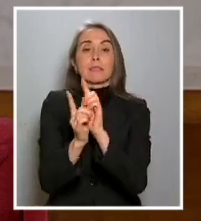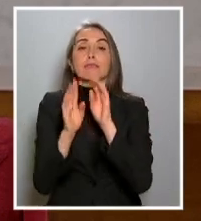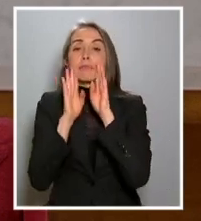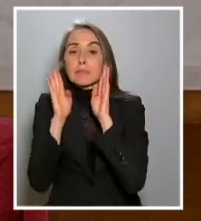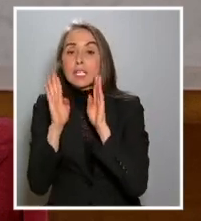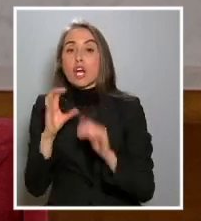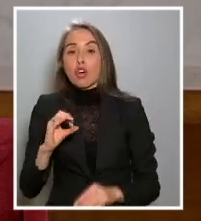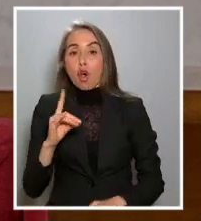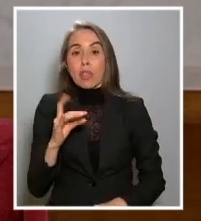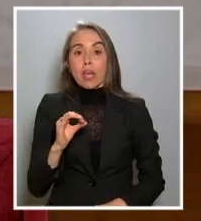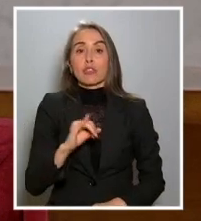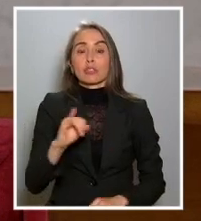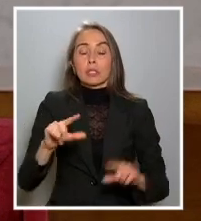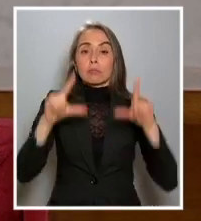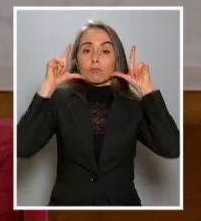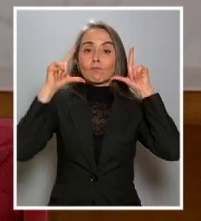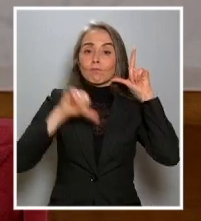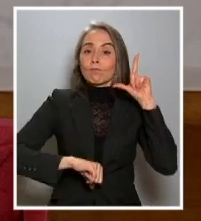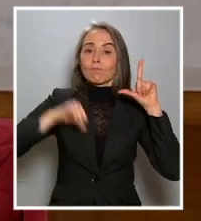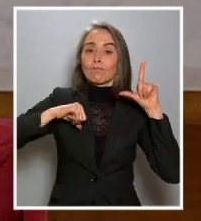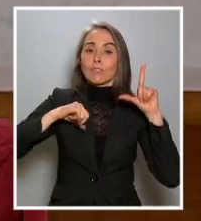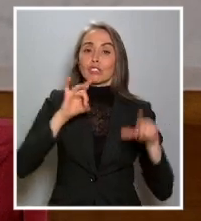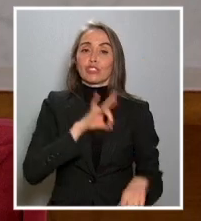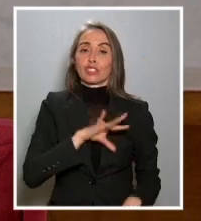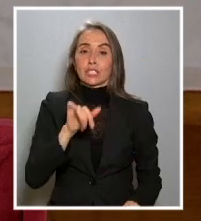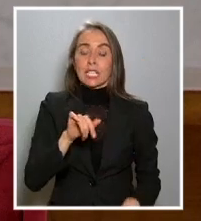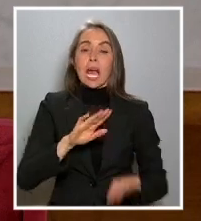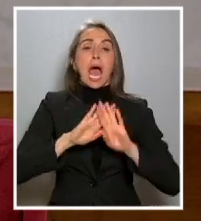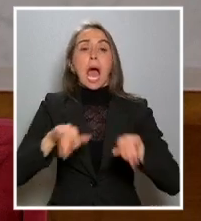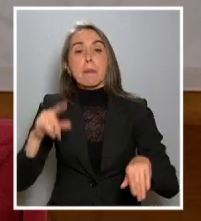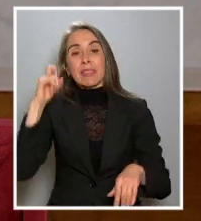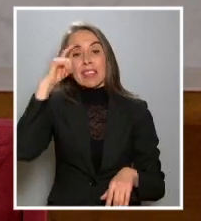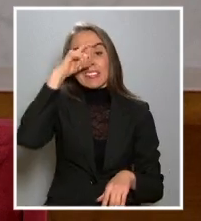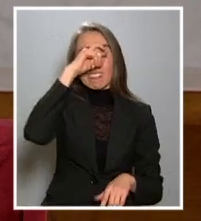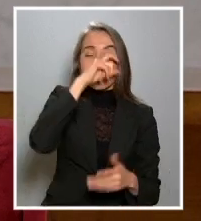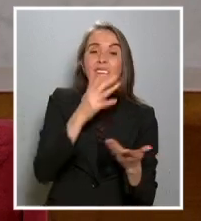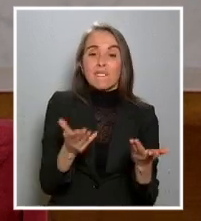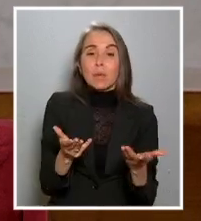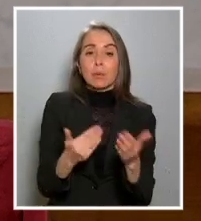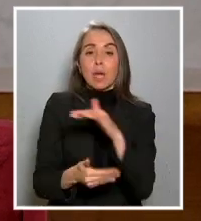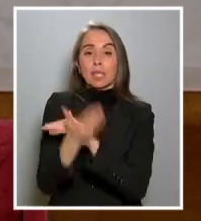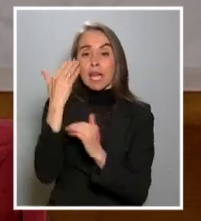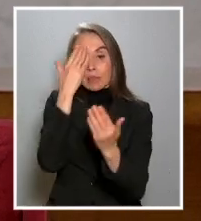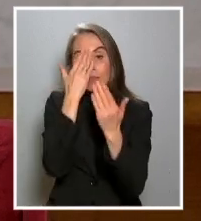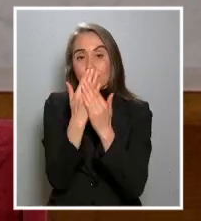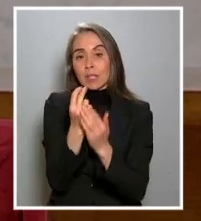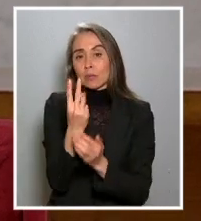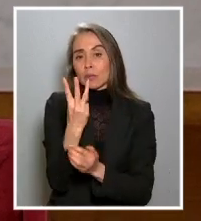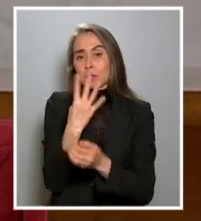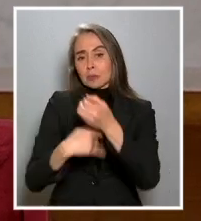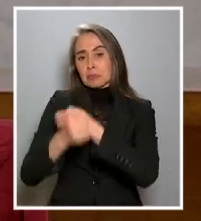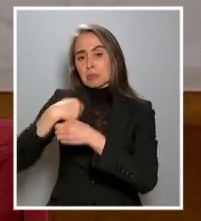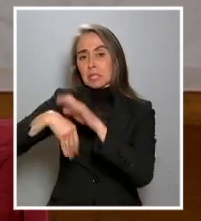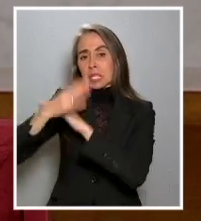enorgullece y prestigia a Chile, más allá de las dificultades que haya enfrentado en los últimos años.